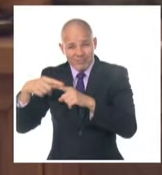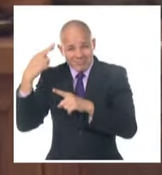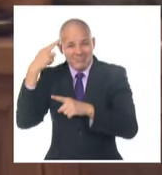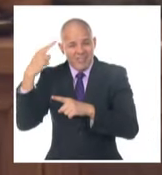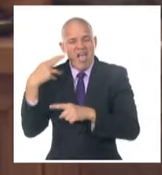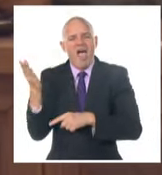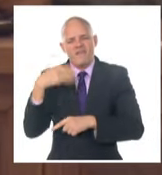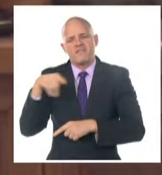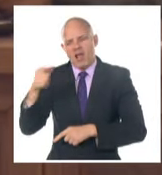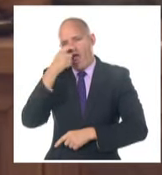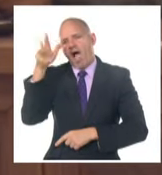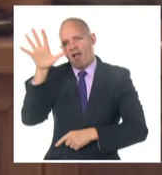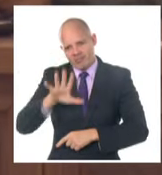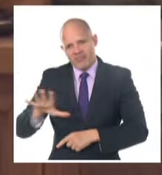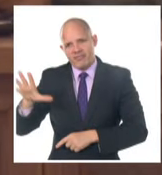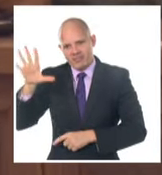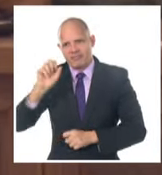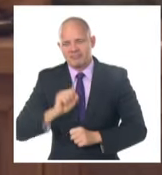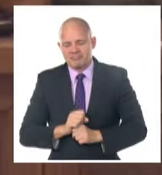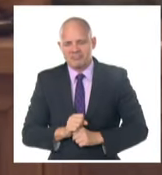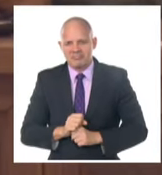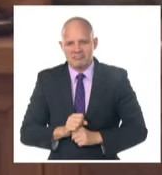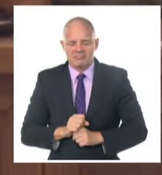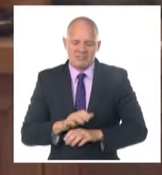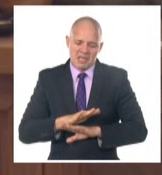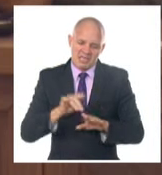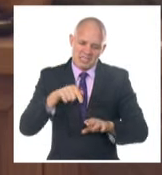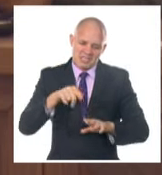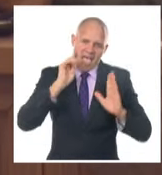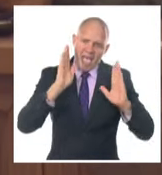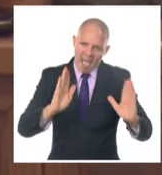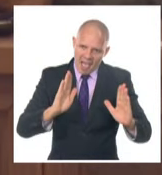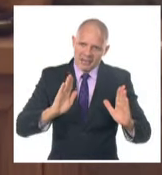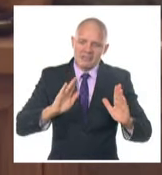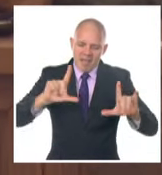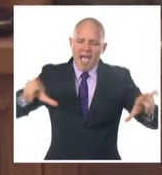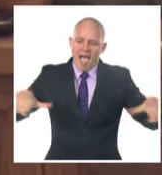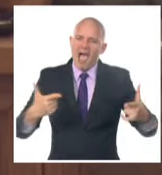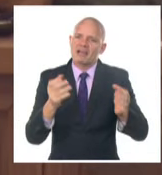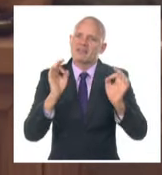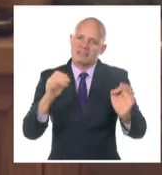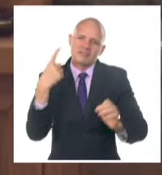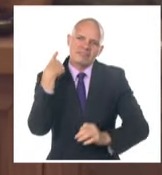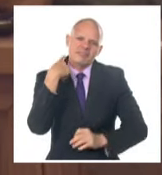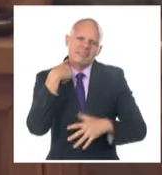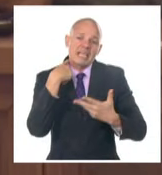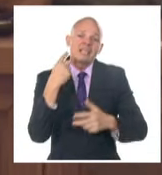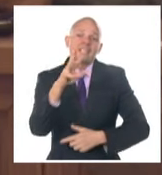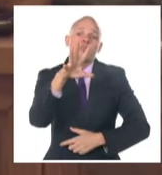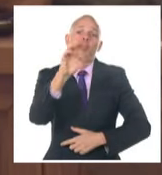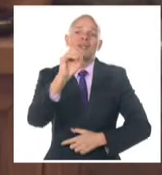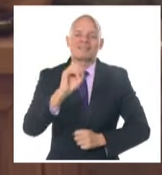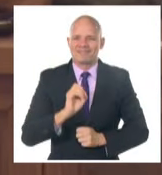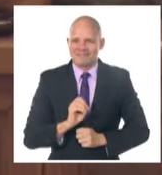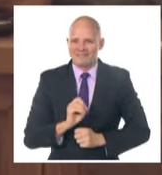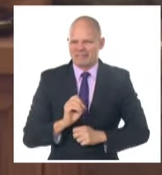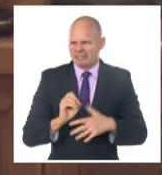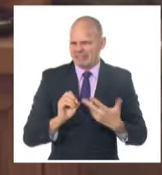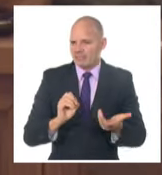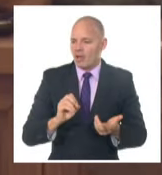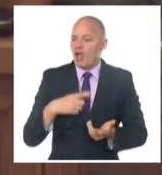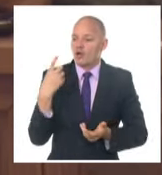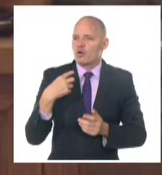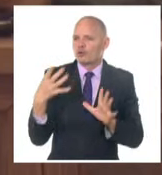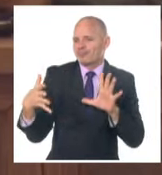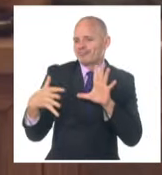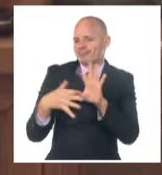del establecimiento de nuestras relaciones bilaterales, nos honra visitar a la hermana Uganda y refrendar